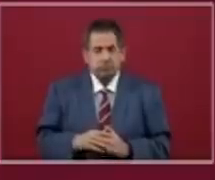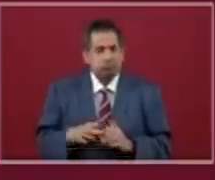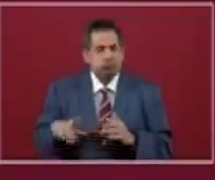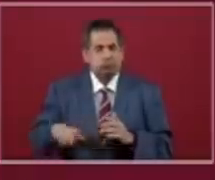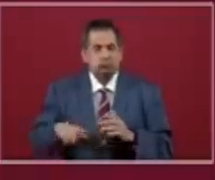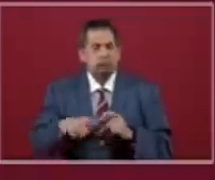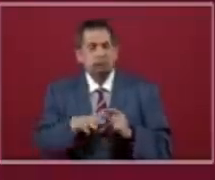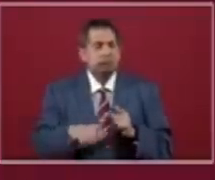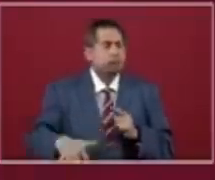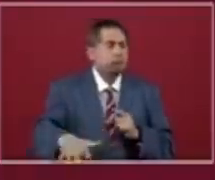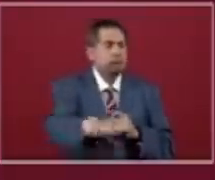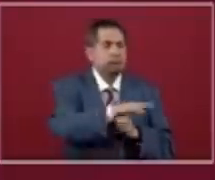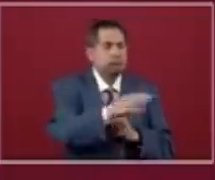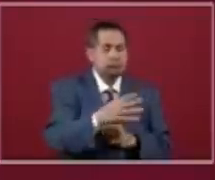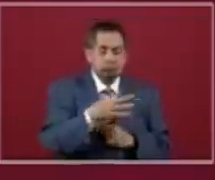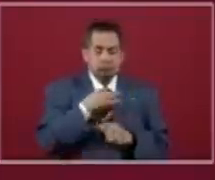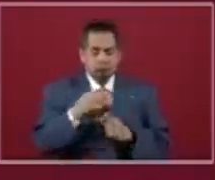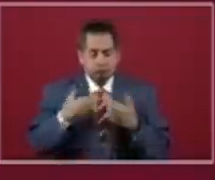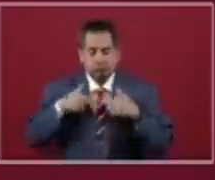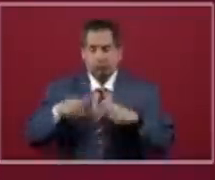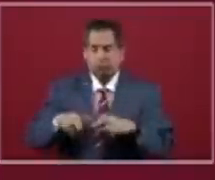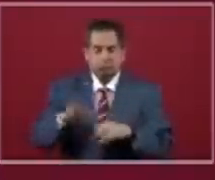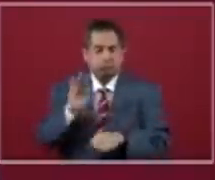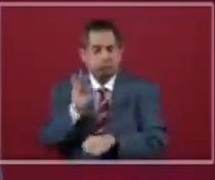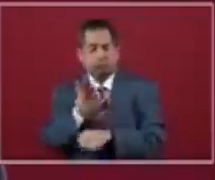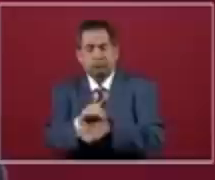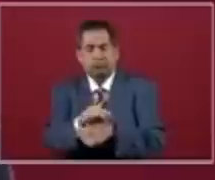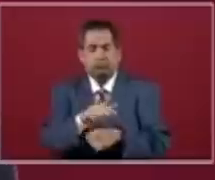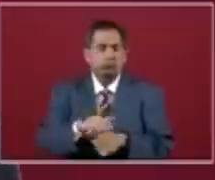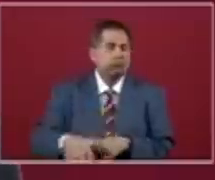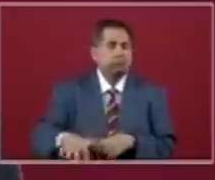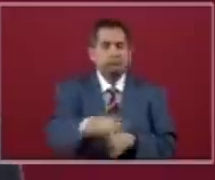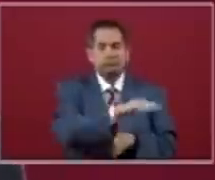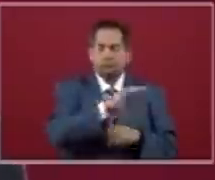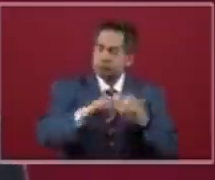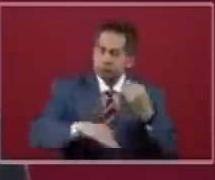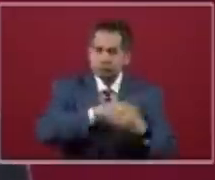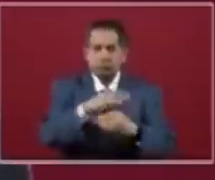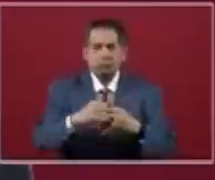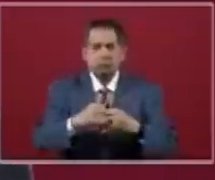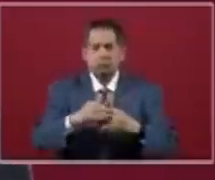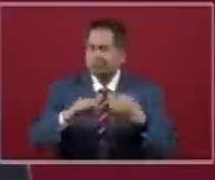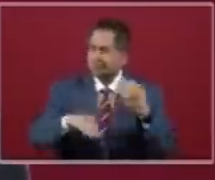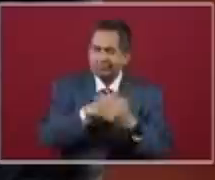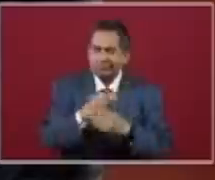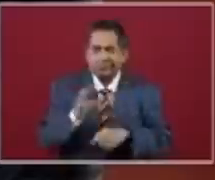representa a todos, un gobierno que es de todos,